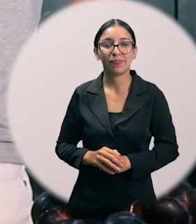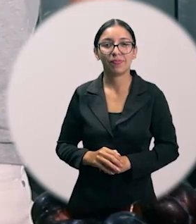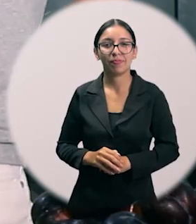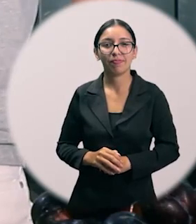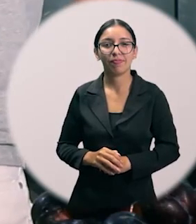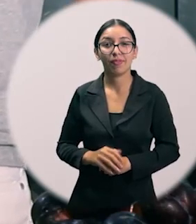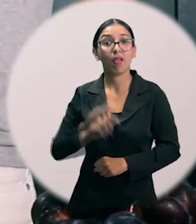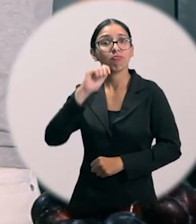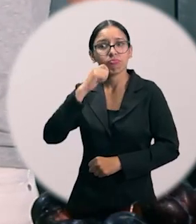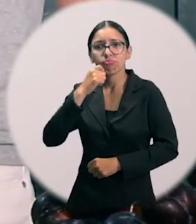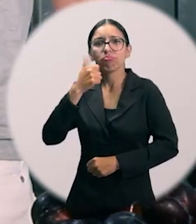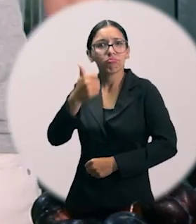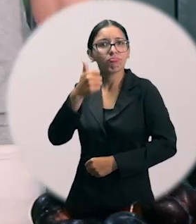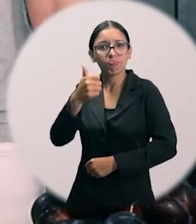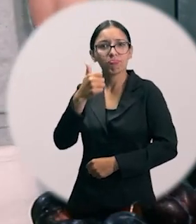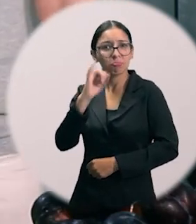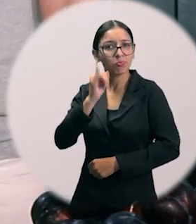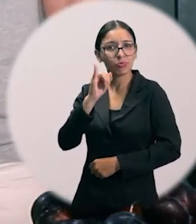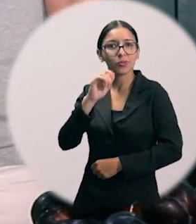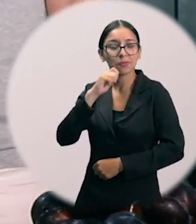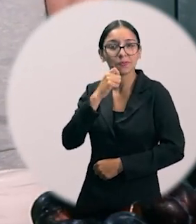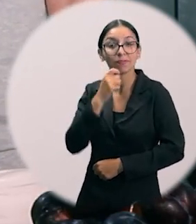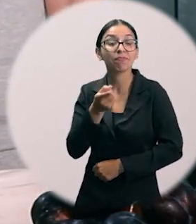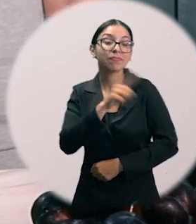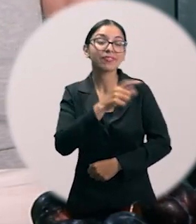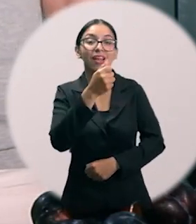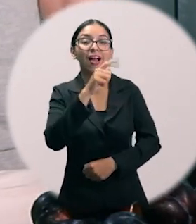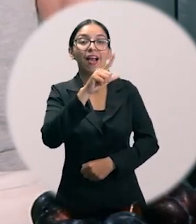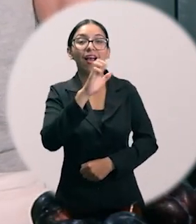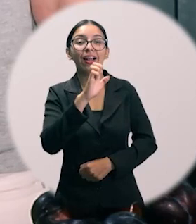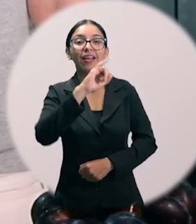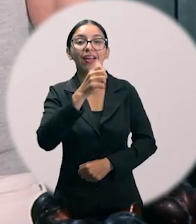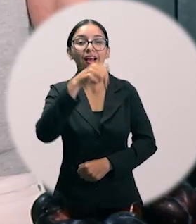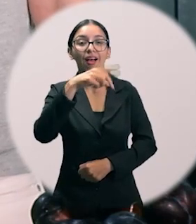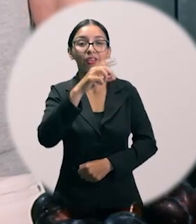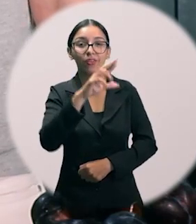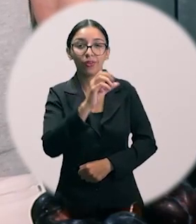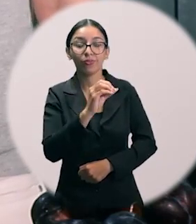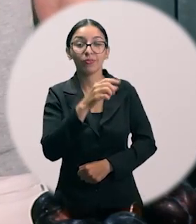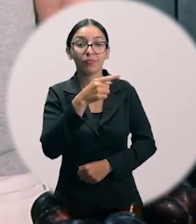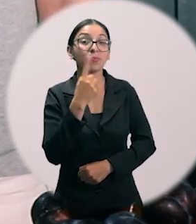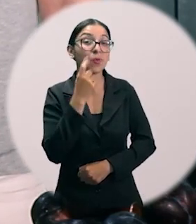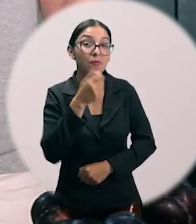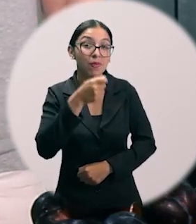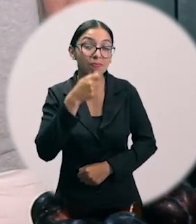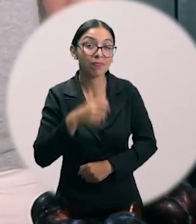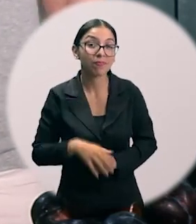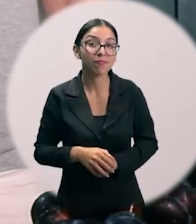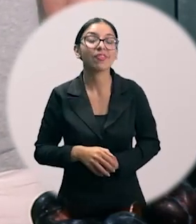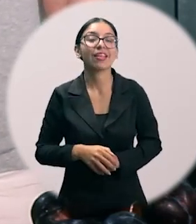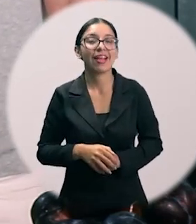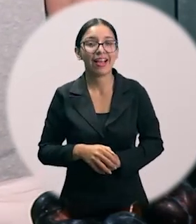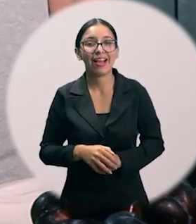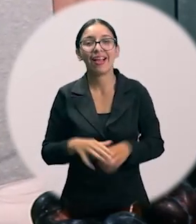¿Eh? Delicioso. Muy bueno está. Muy bueno está. A ver, Alejandro. Yo te pido otra después. A ver, Alejandro.